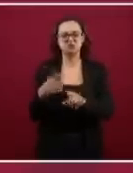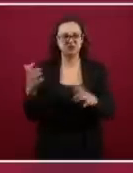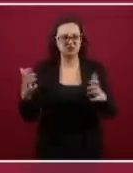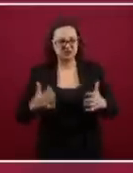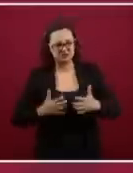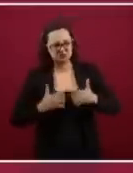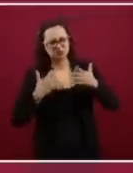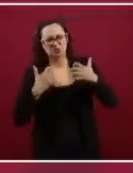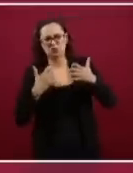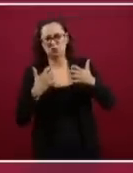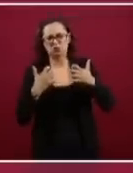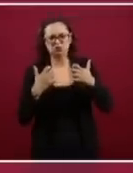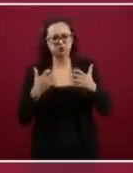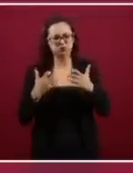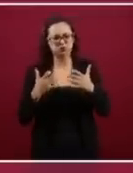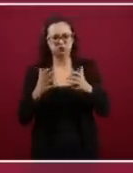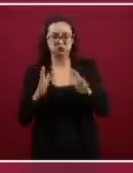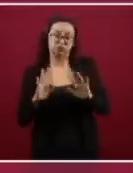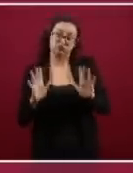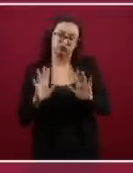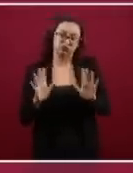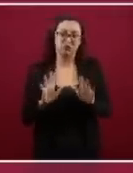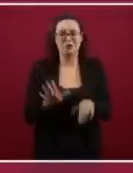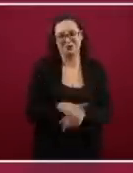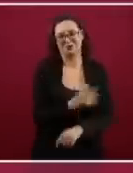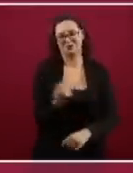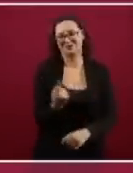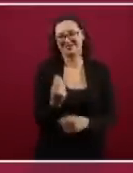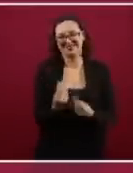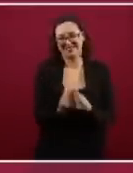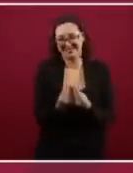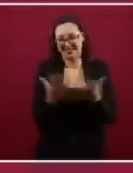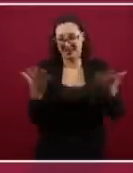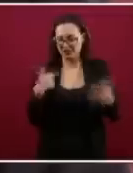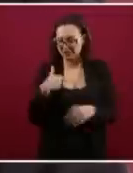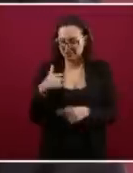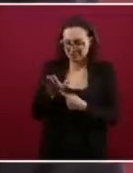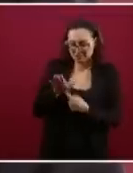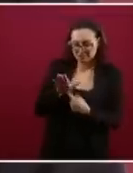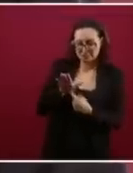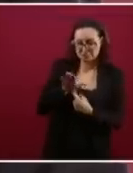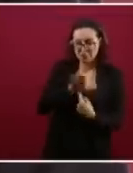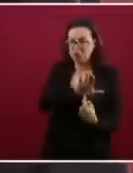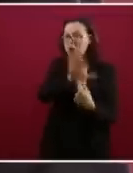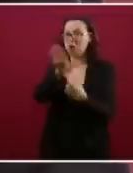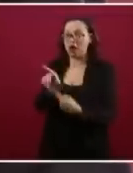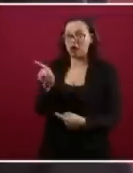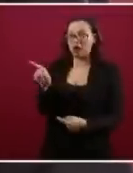enojarse por el señalamiento, porque además no era ese el propósito,